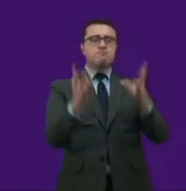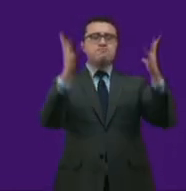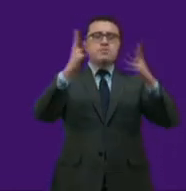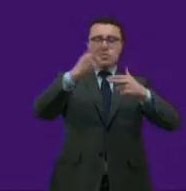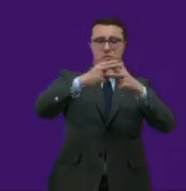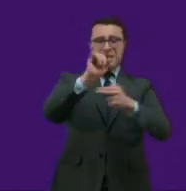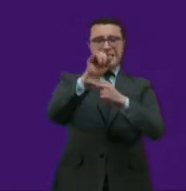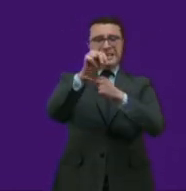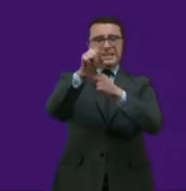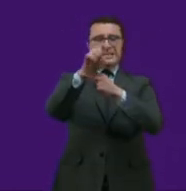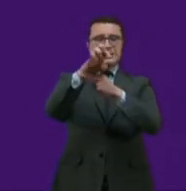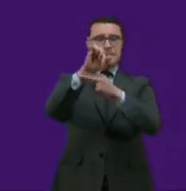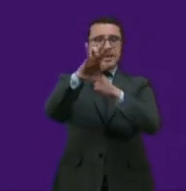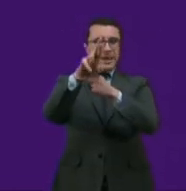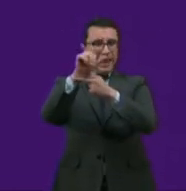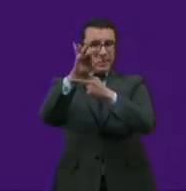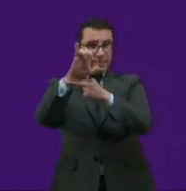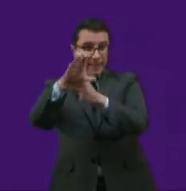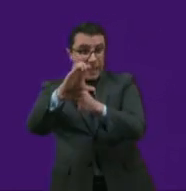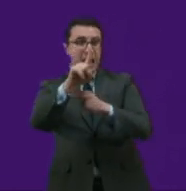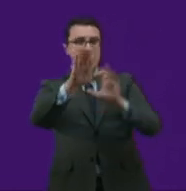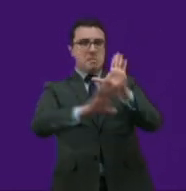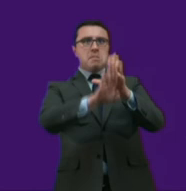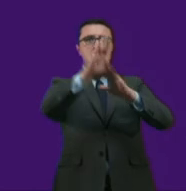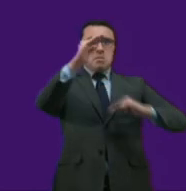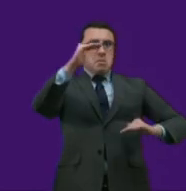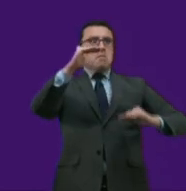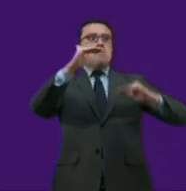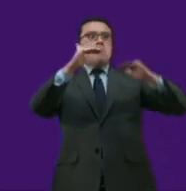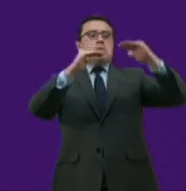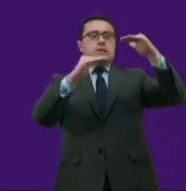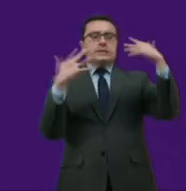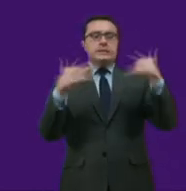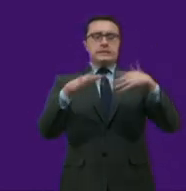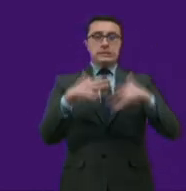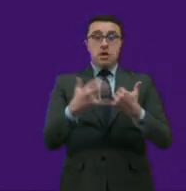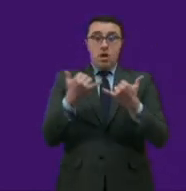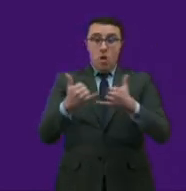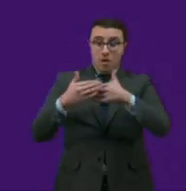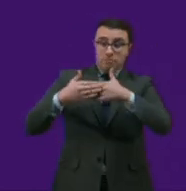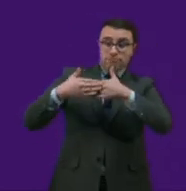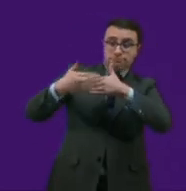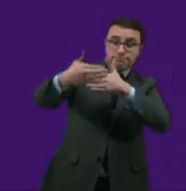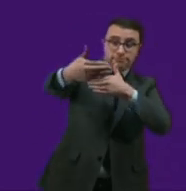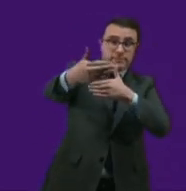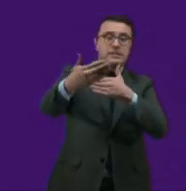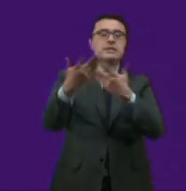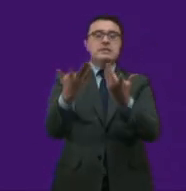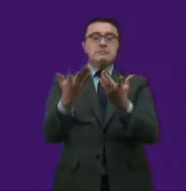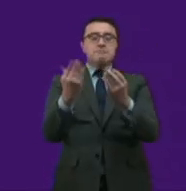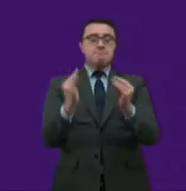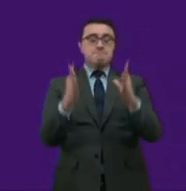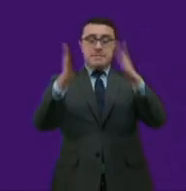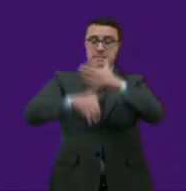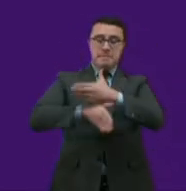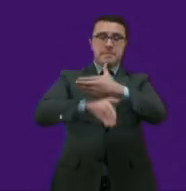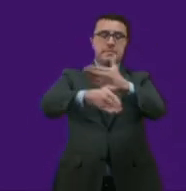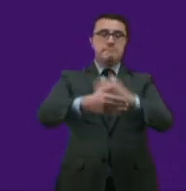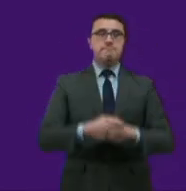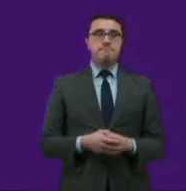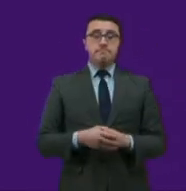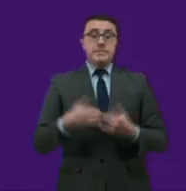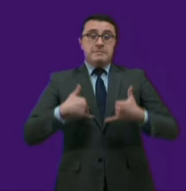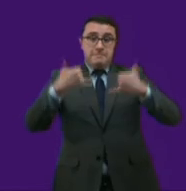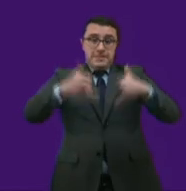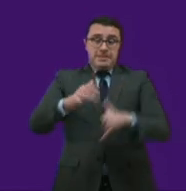ha empezado con un tono muy alto y seguirá ya tanto hoy como en los próximos días de este evento. Entonces, los dejo. Gracias. Muchas